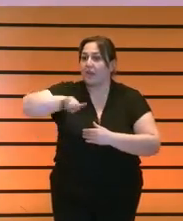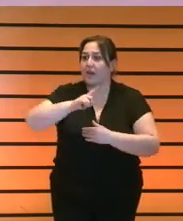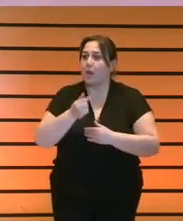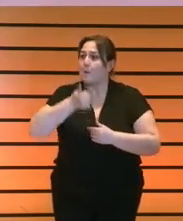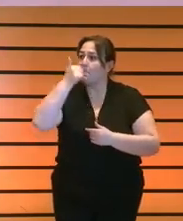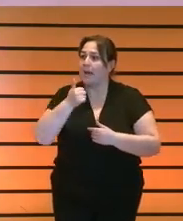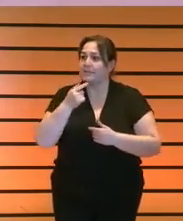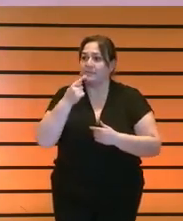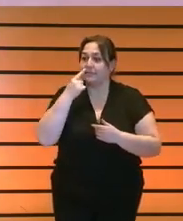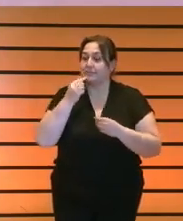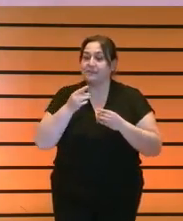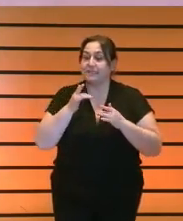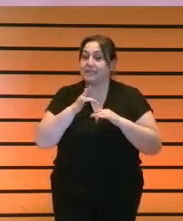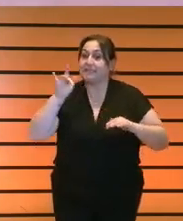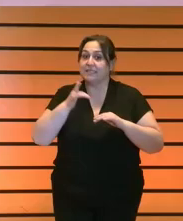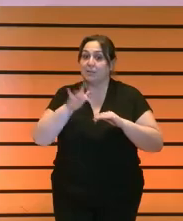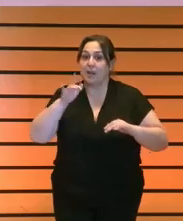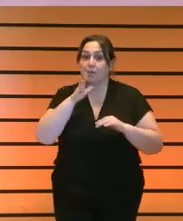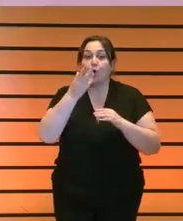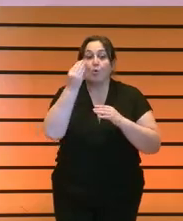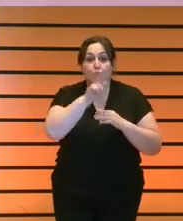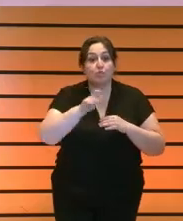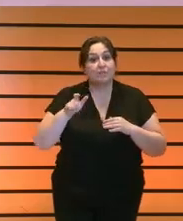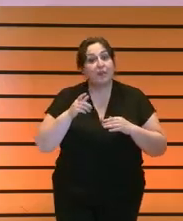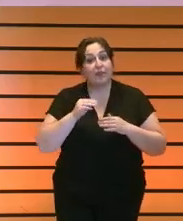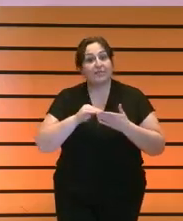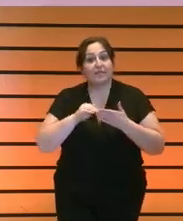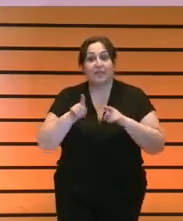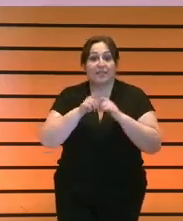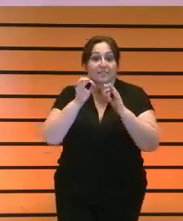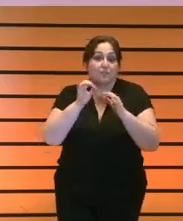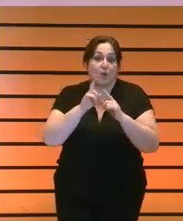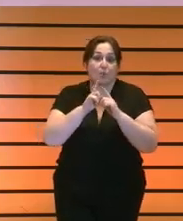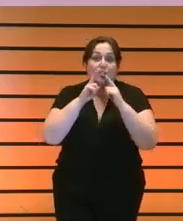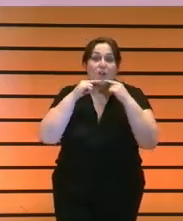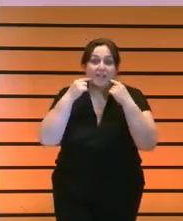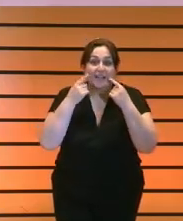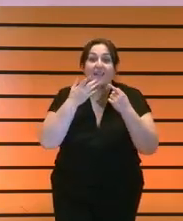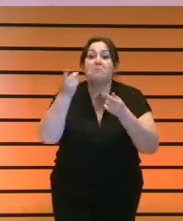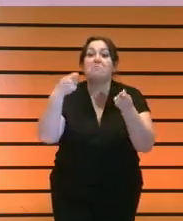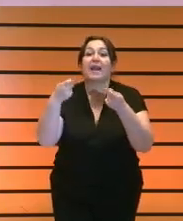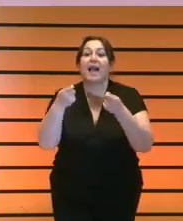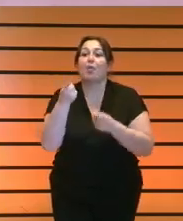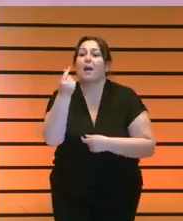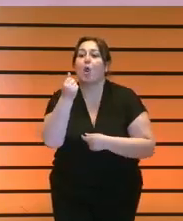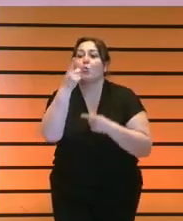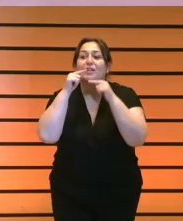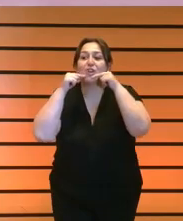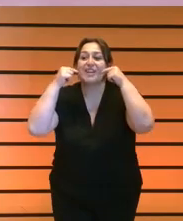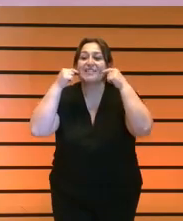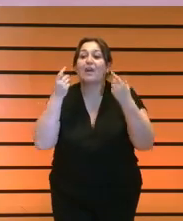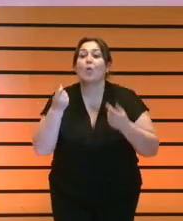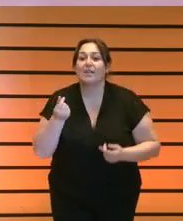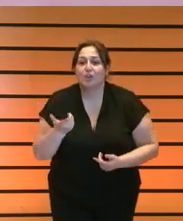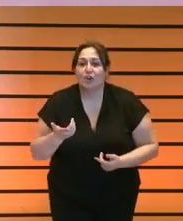flor de piel, porque muchas veces te están pagando con una sonrisa. ¿Cuánto vale en el mercado una sonrisa, ¿no? Según